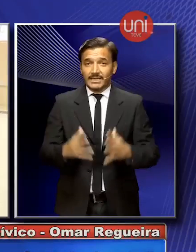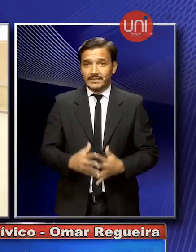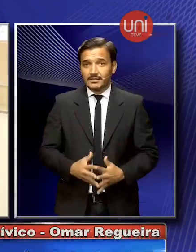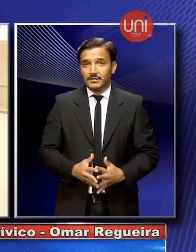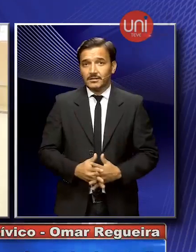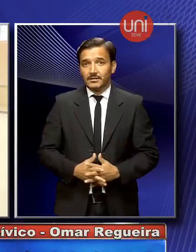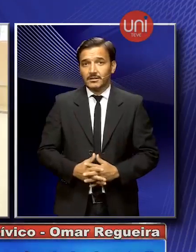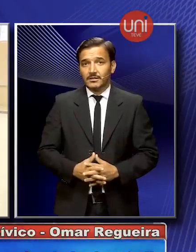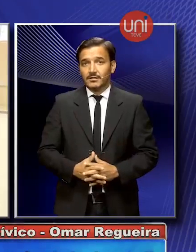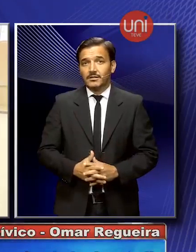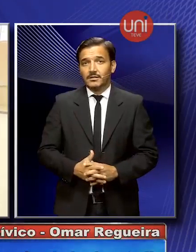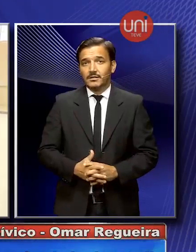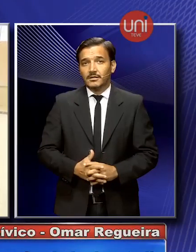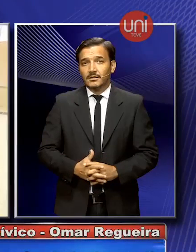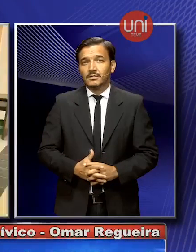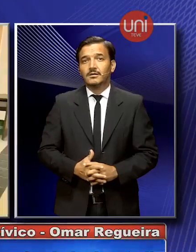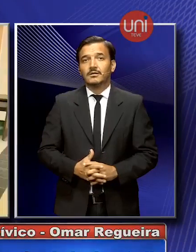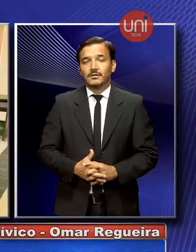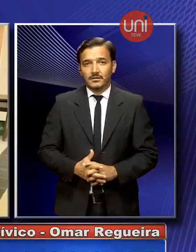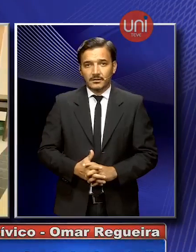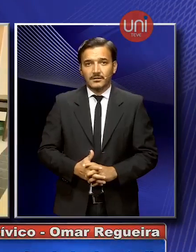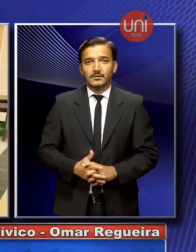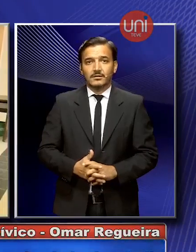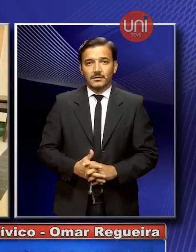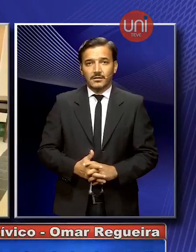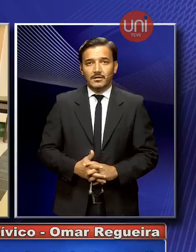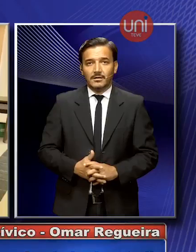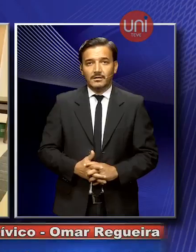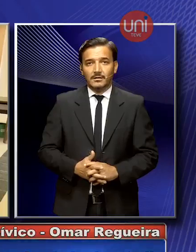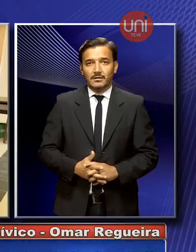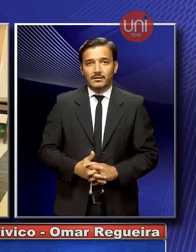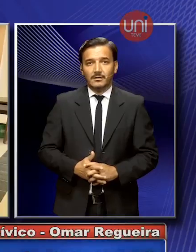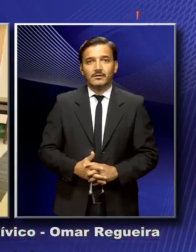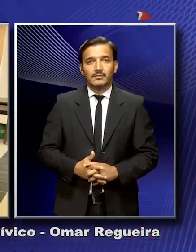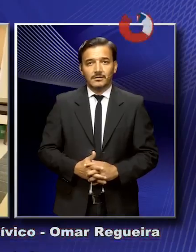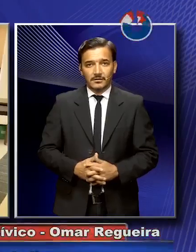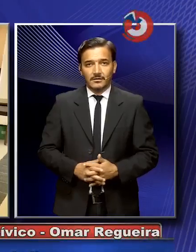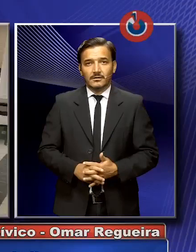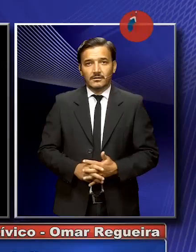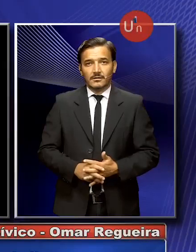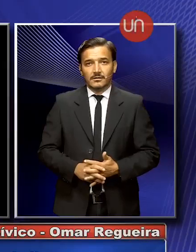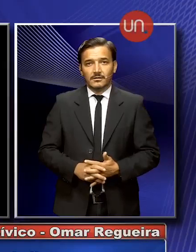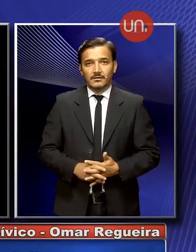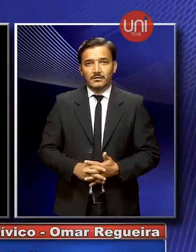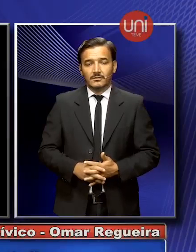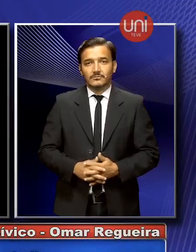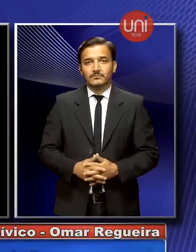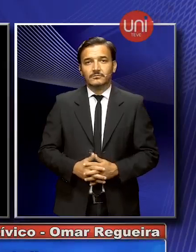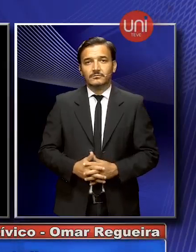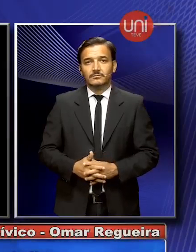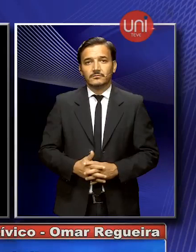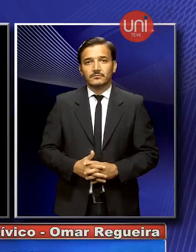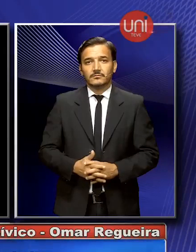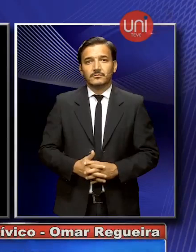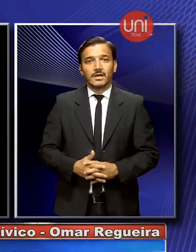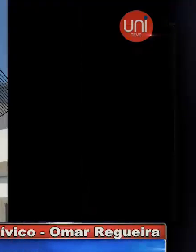de los dos tanques. Claro, es la losa donde estaban apoyados los dos tanques, que está en un voladizo, que se dio, un voladizo